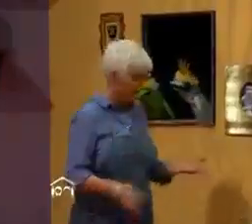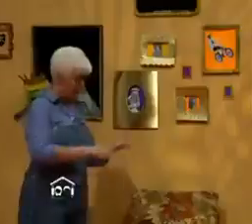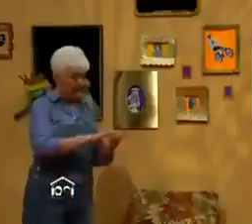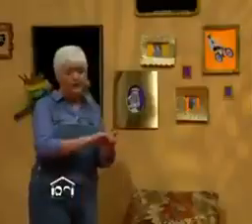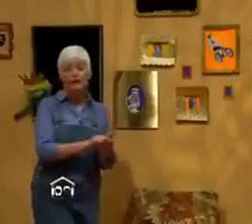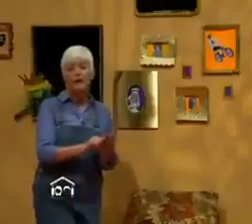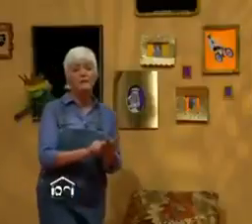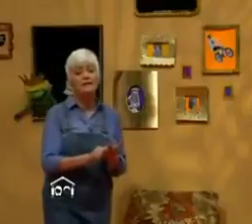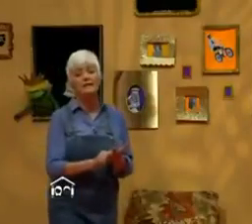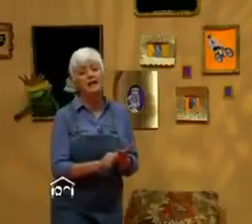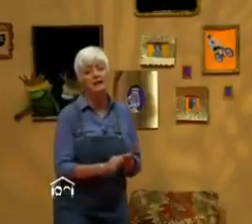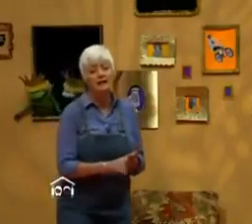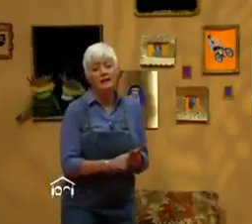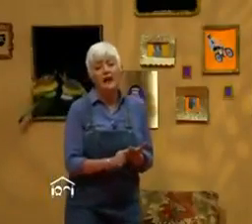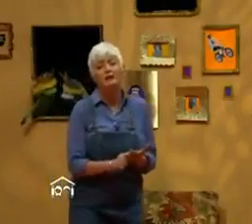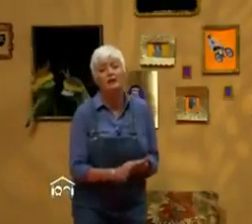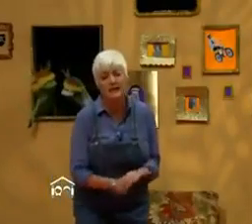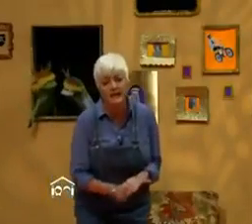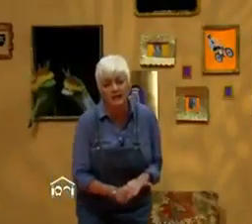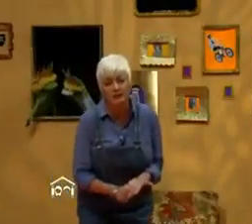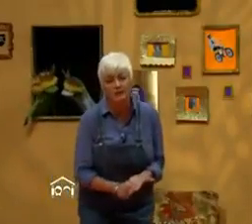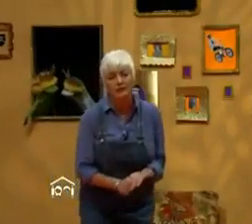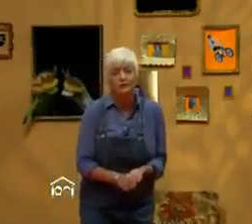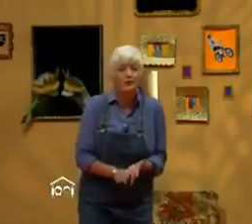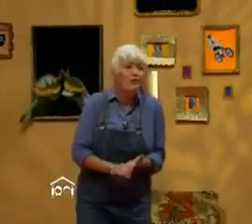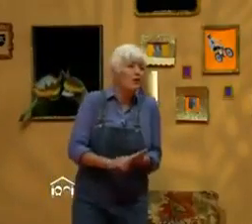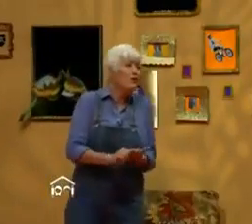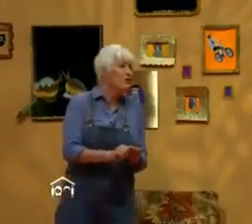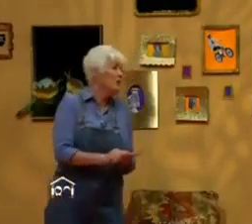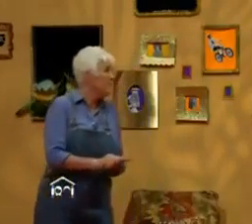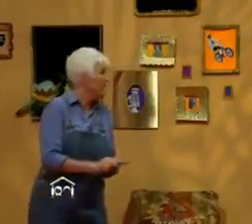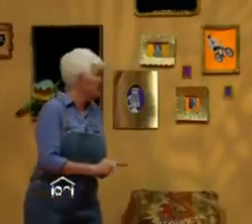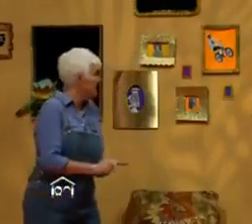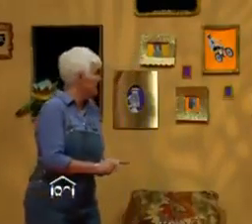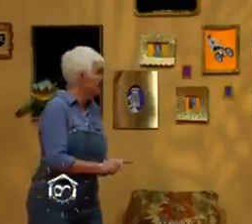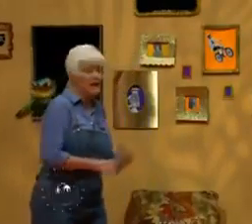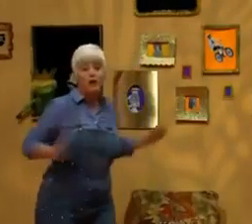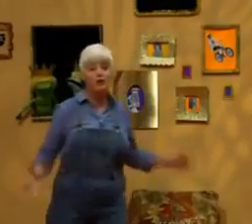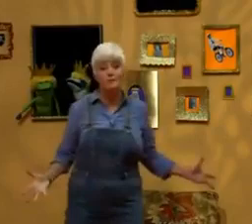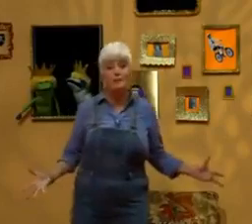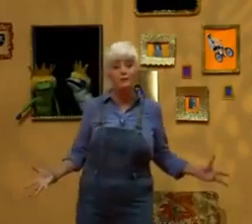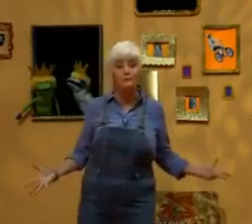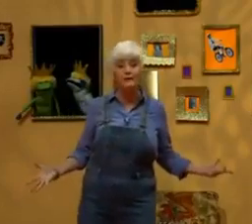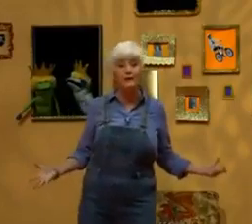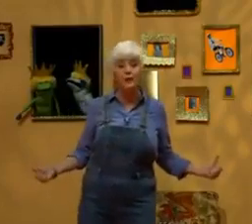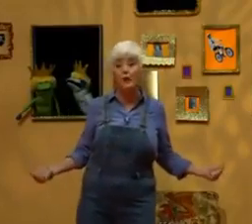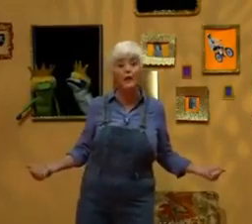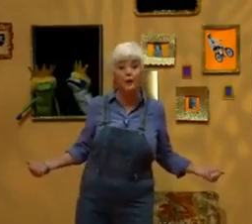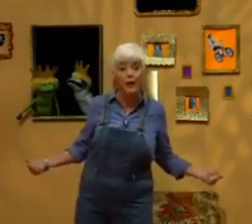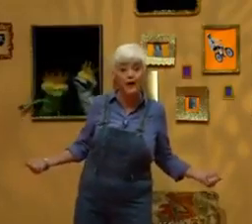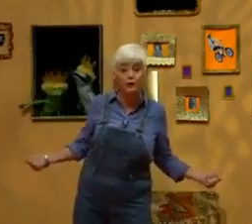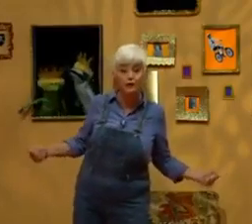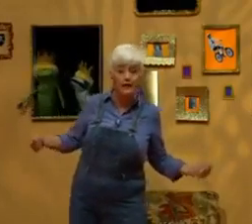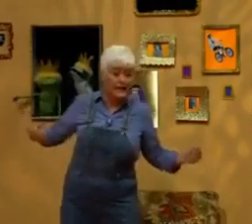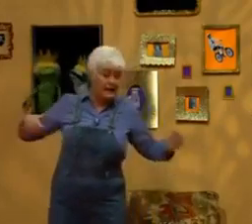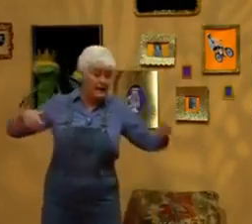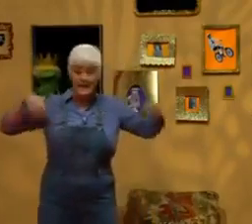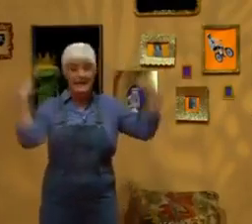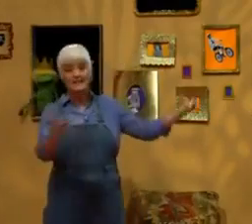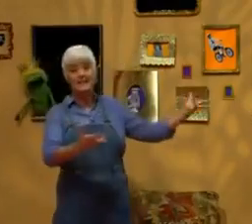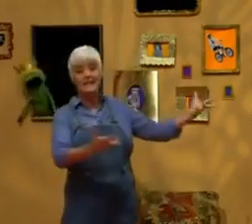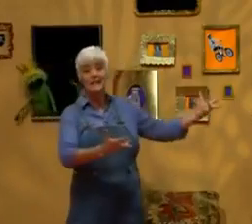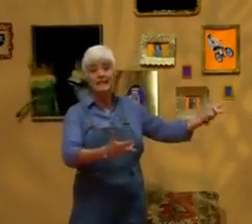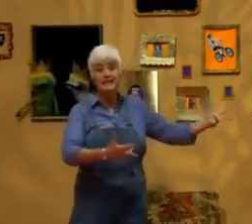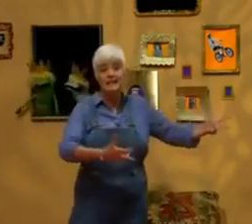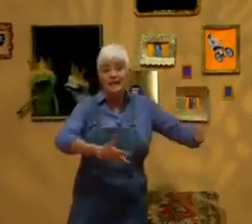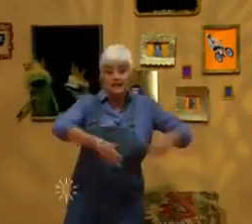mermelada. Ajá. Amanecía afligido. Todo le parecía triste. Los hermanos inventaban juegos y le